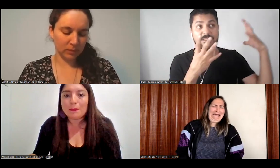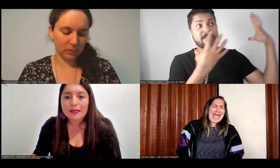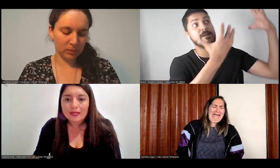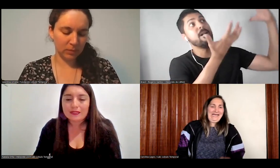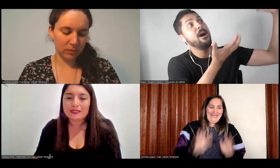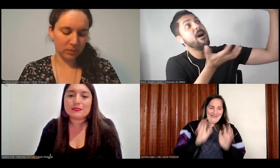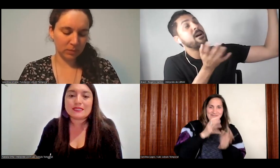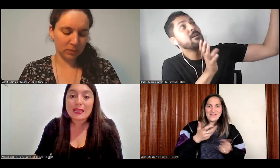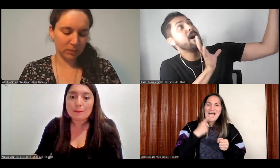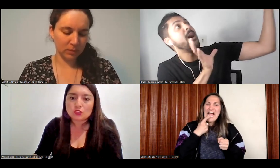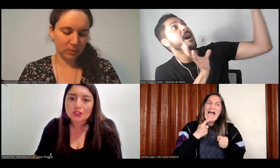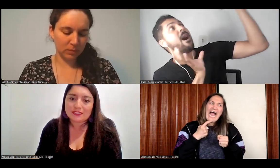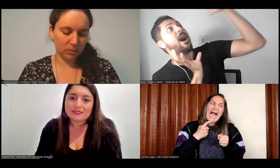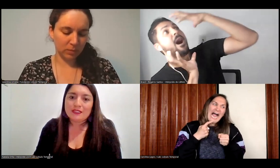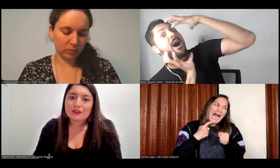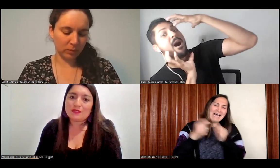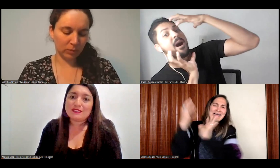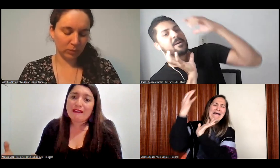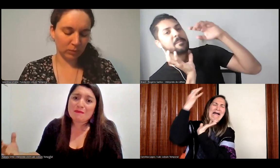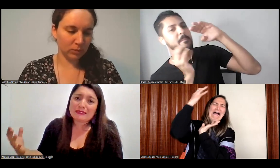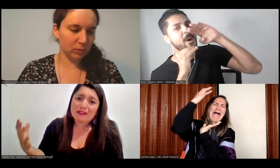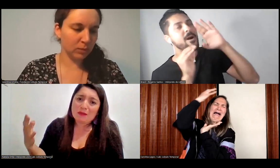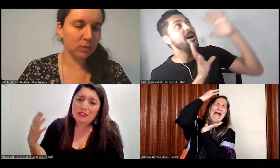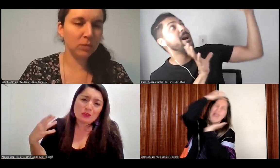rostro, para expresar emociones.